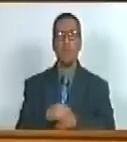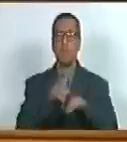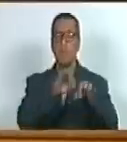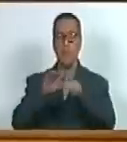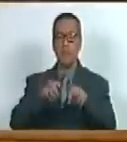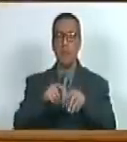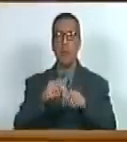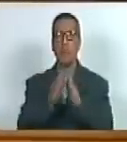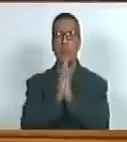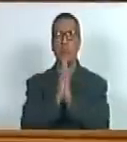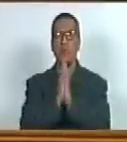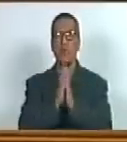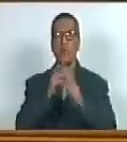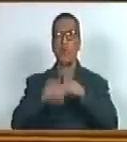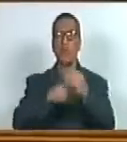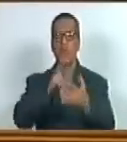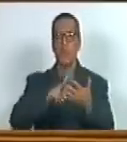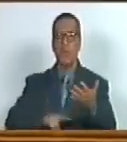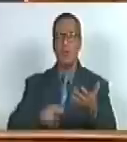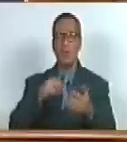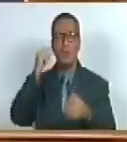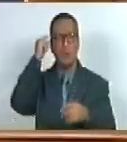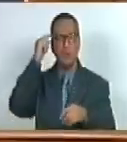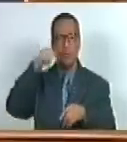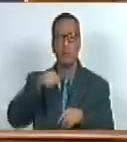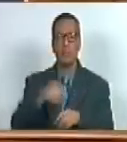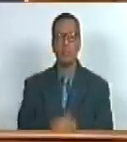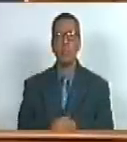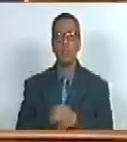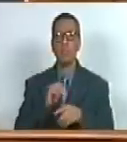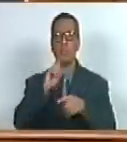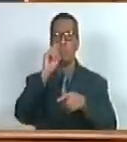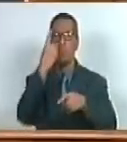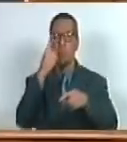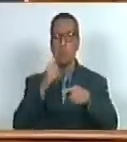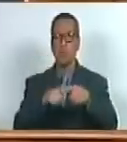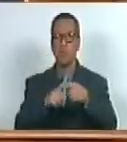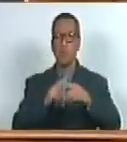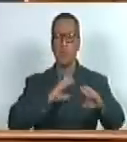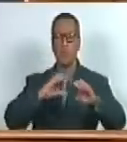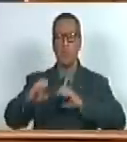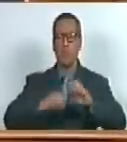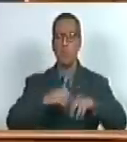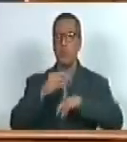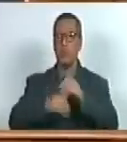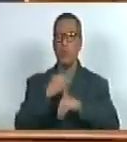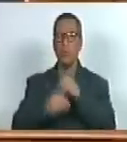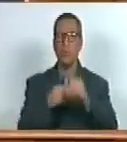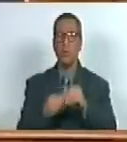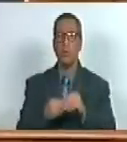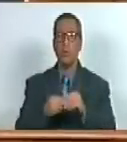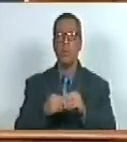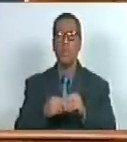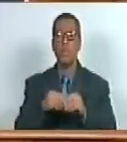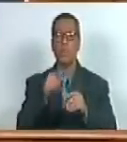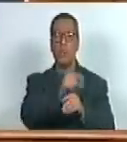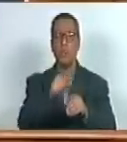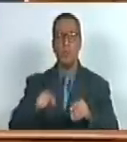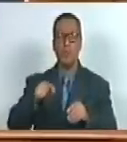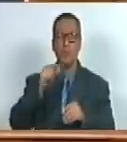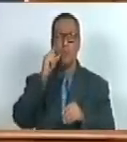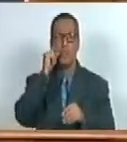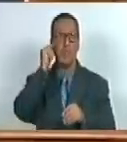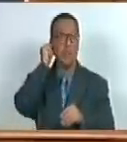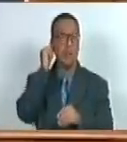secretaria por favor síganse a la lectura de la cuenta cuenta número uno comunicaciones suscritas por las ciudadanas diputadas